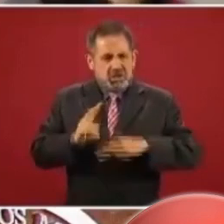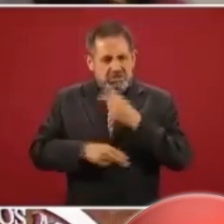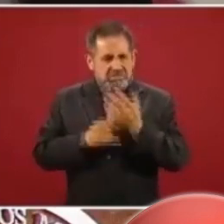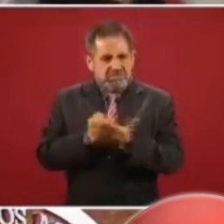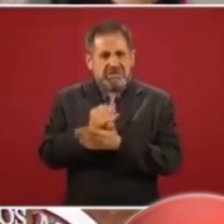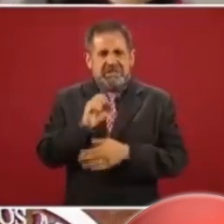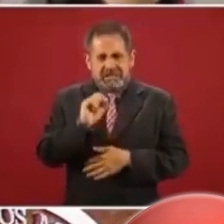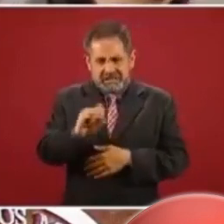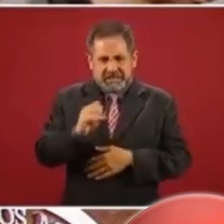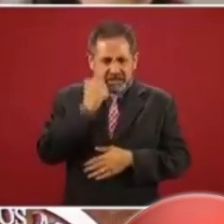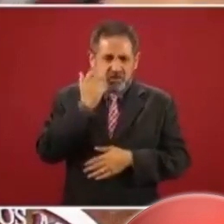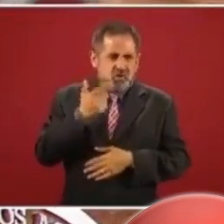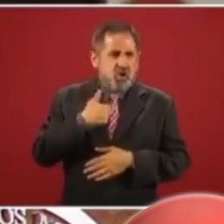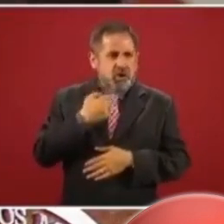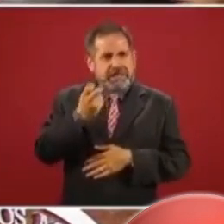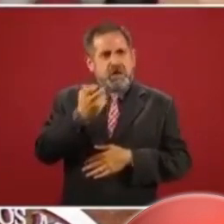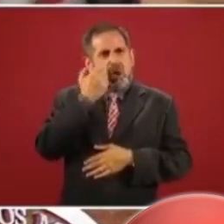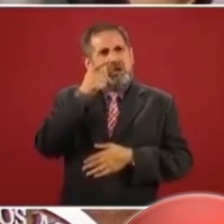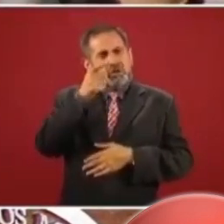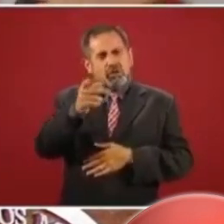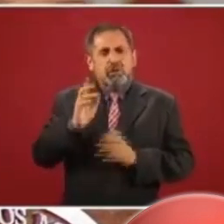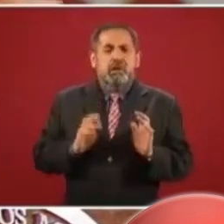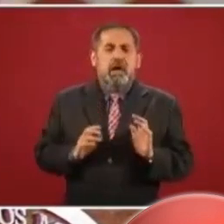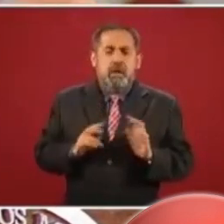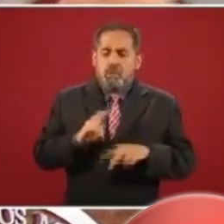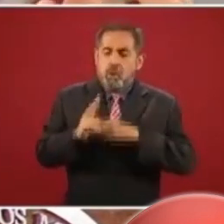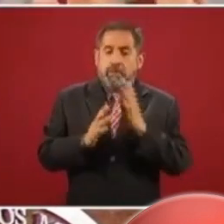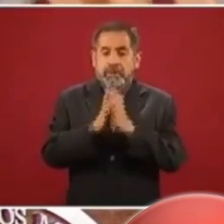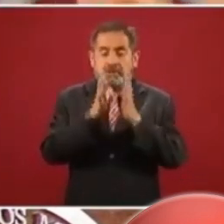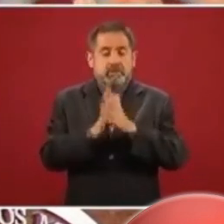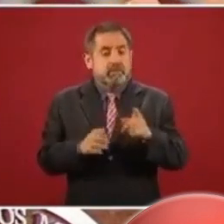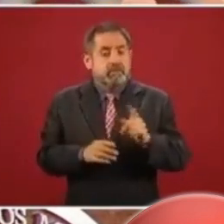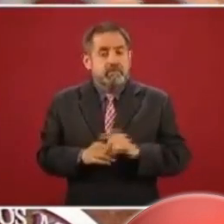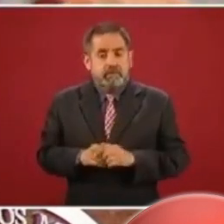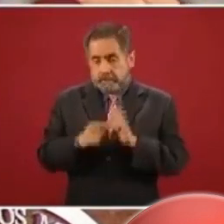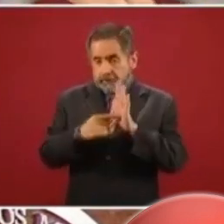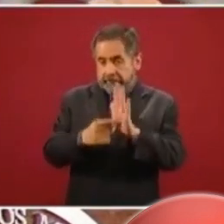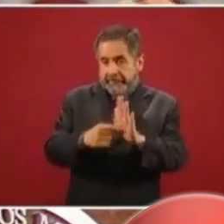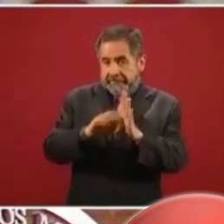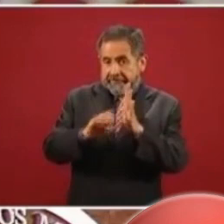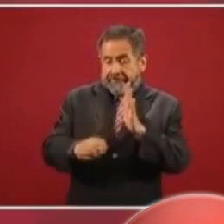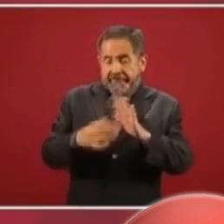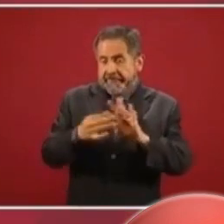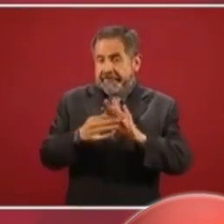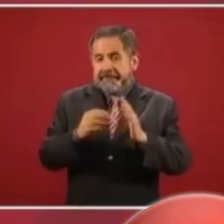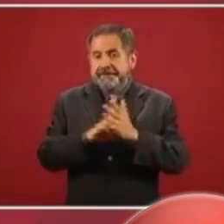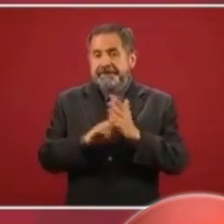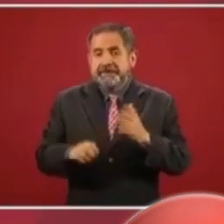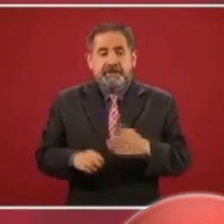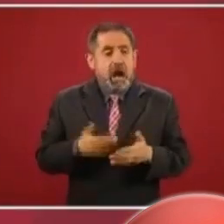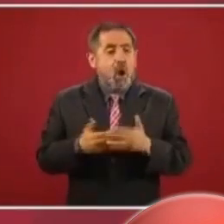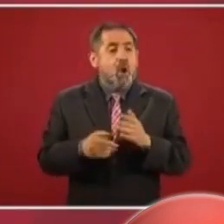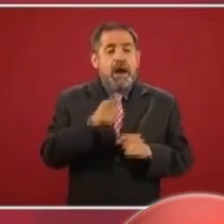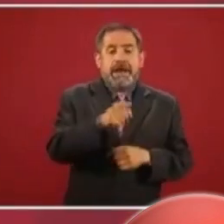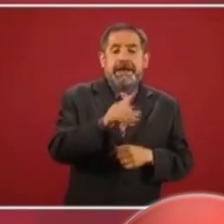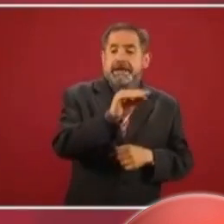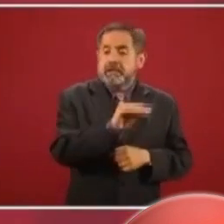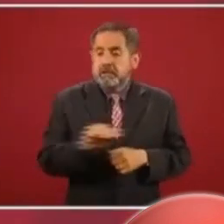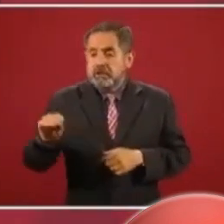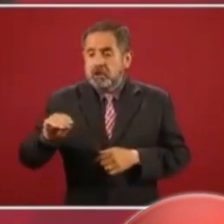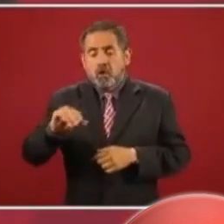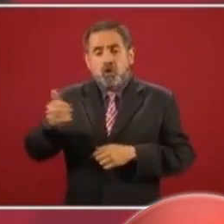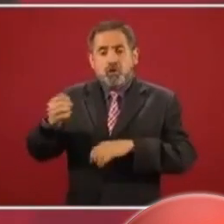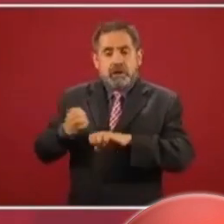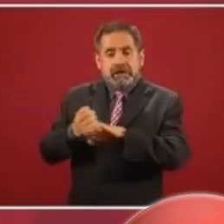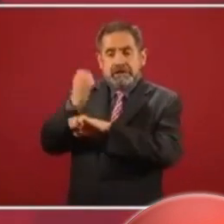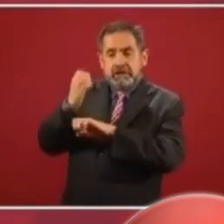es lo que yo esperé durante tanto tiempo, voy a participar. Y pongo este ejemplo porque ahora está en un estado